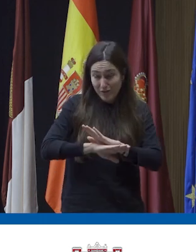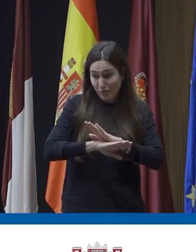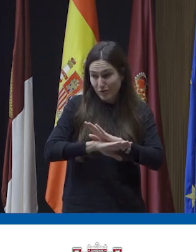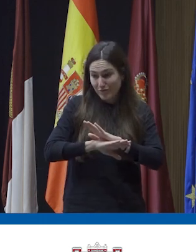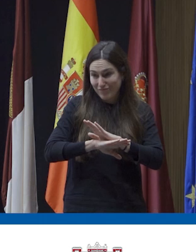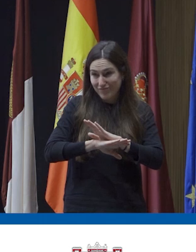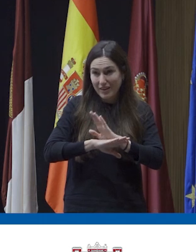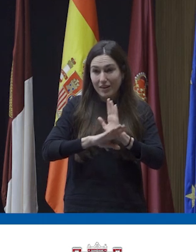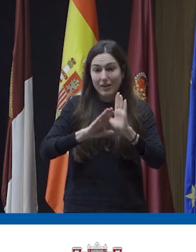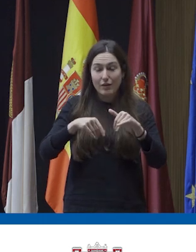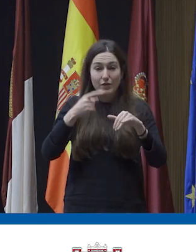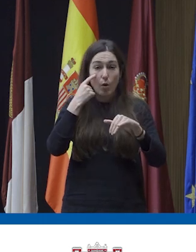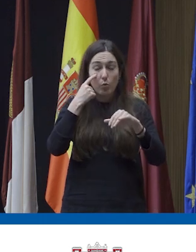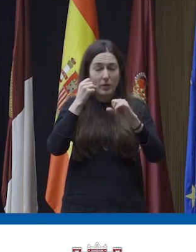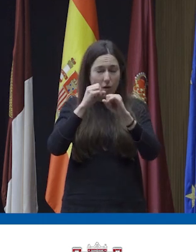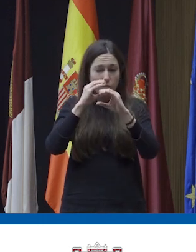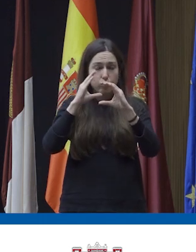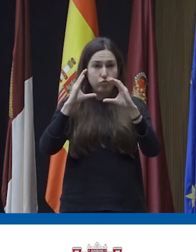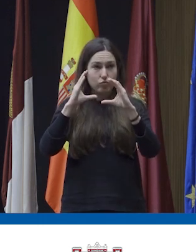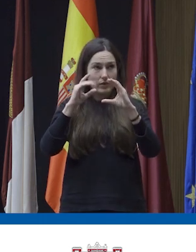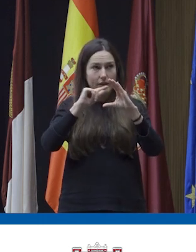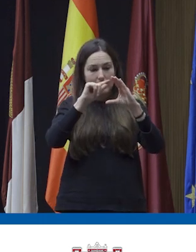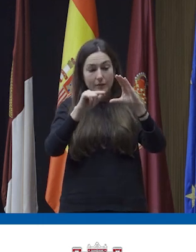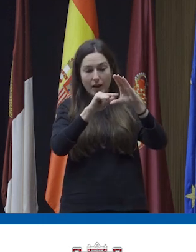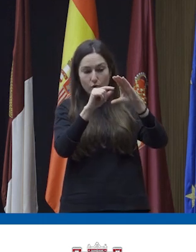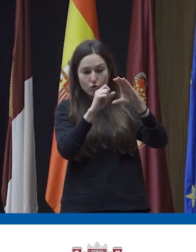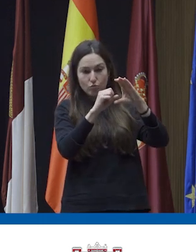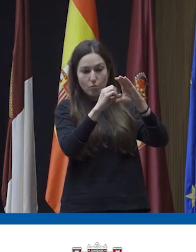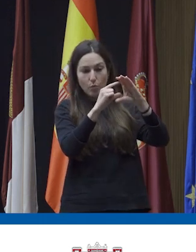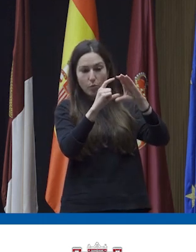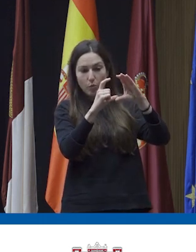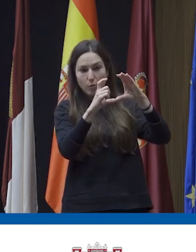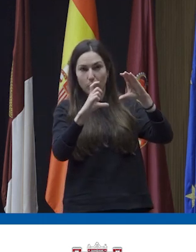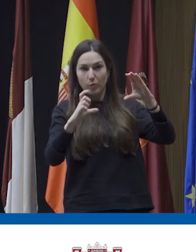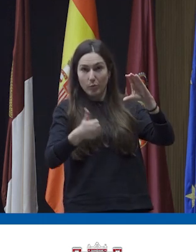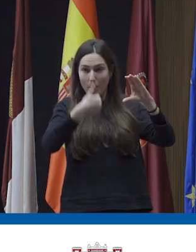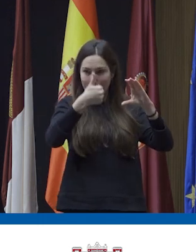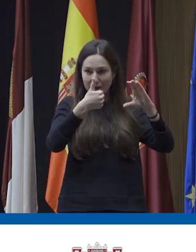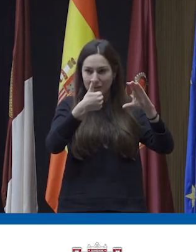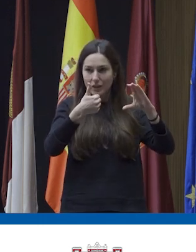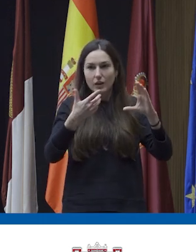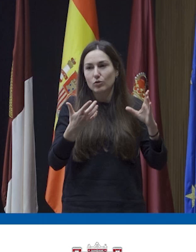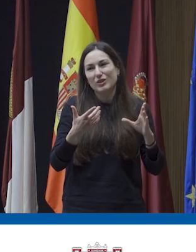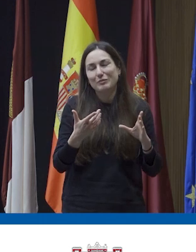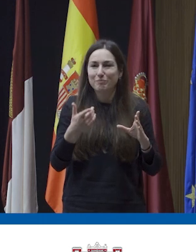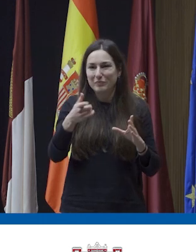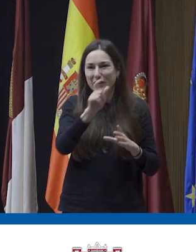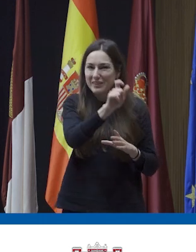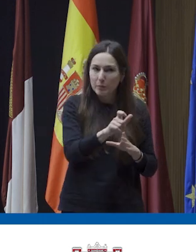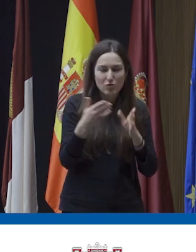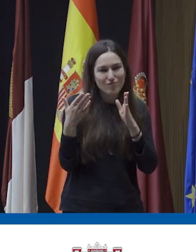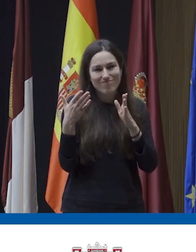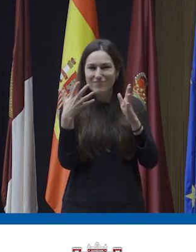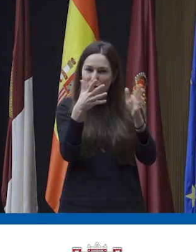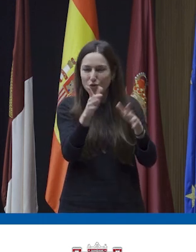como se dilata la pupila y aumenta el número de aritos que se ven, al dilatarse la pupila, pues sí que es verdad que no se encuentra especialmente recomendado. Entonces,